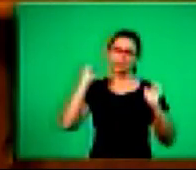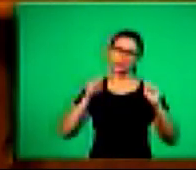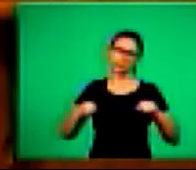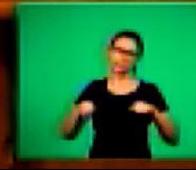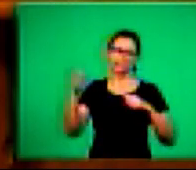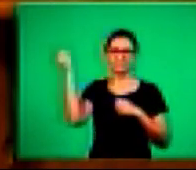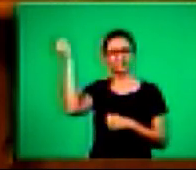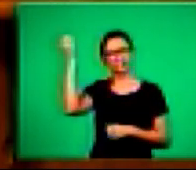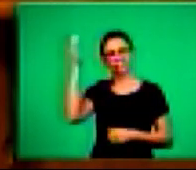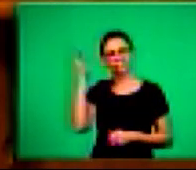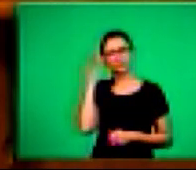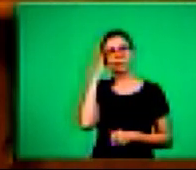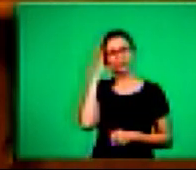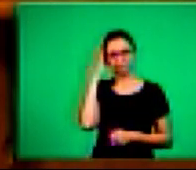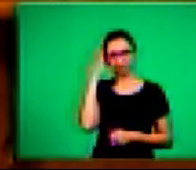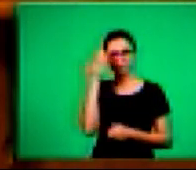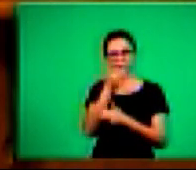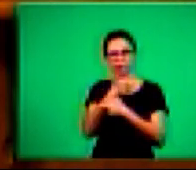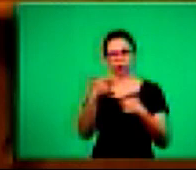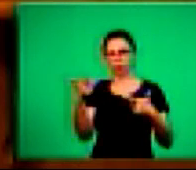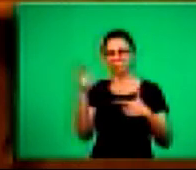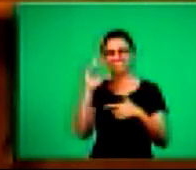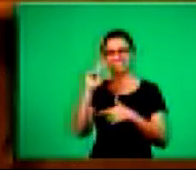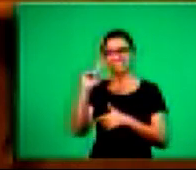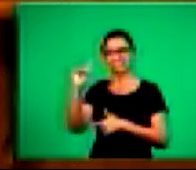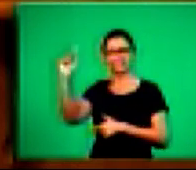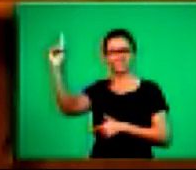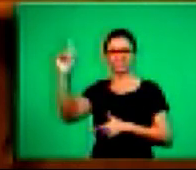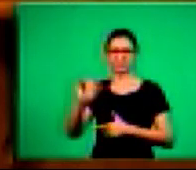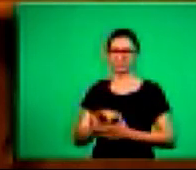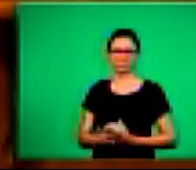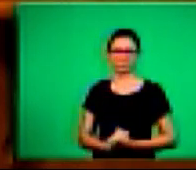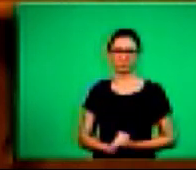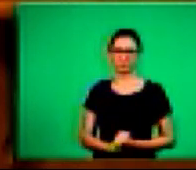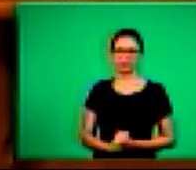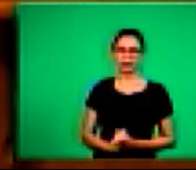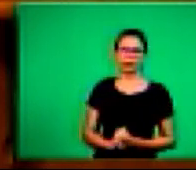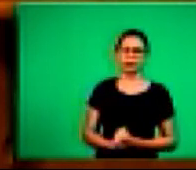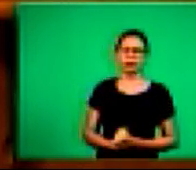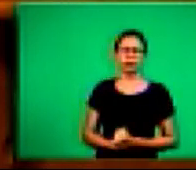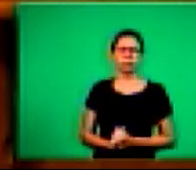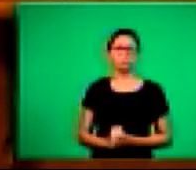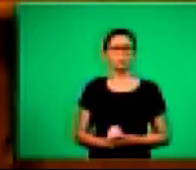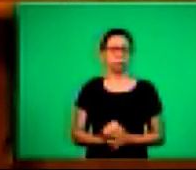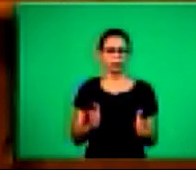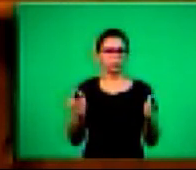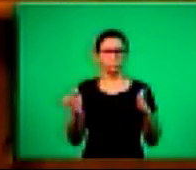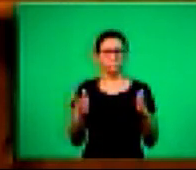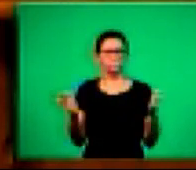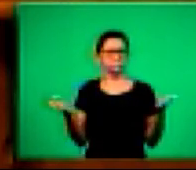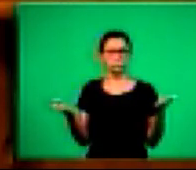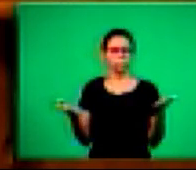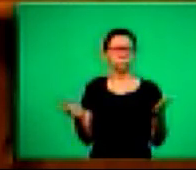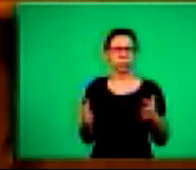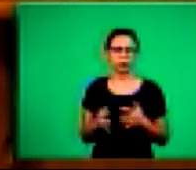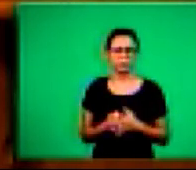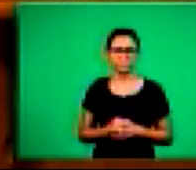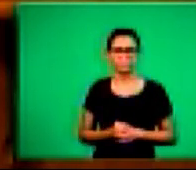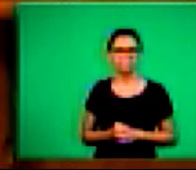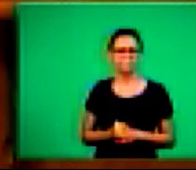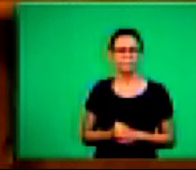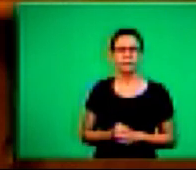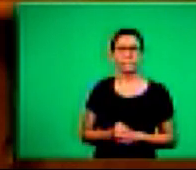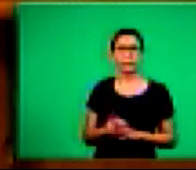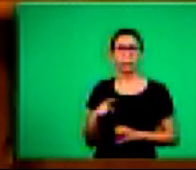esto viene de la eternidad por tanto el tiempo que estamos viviendo es este nosotros